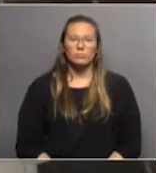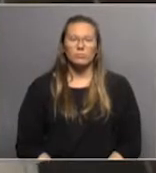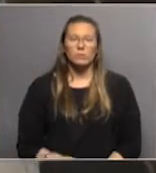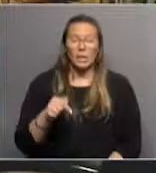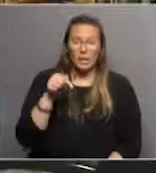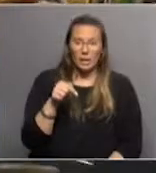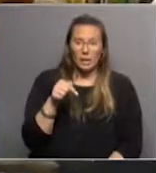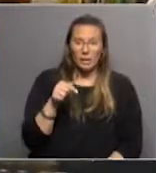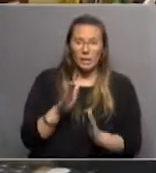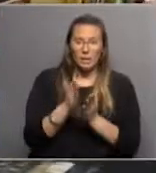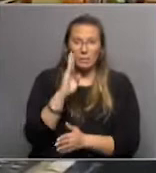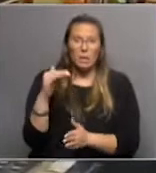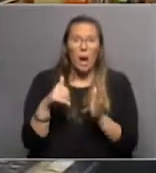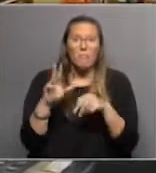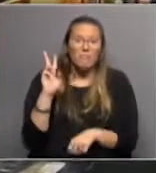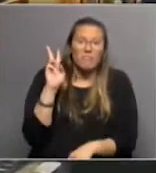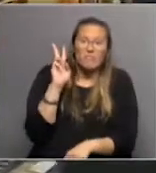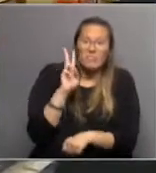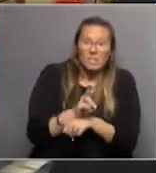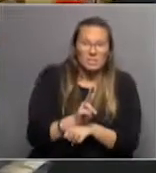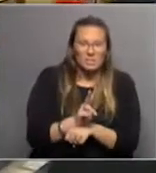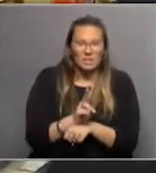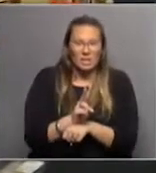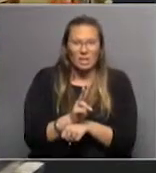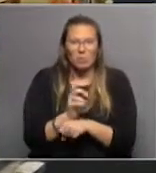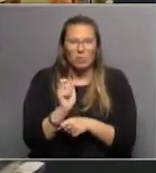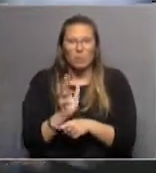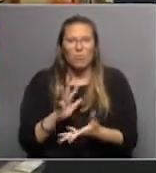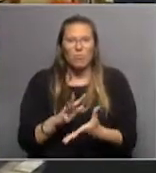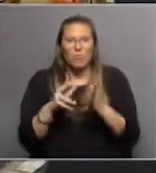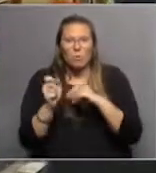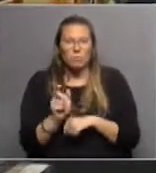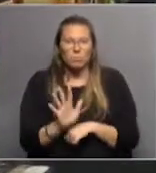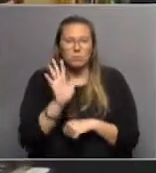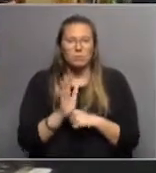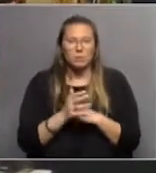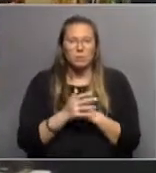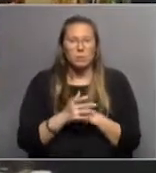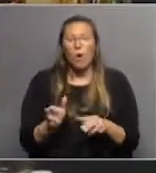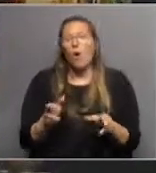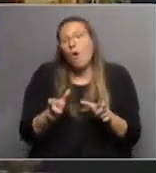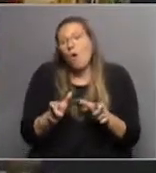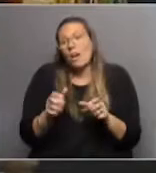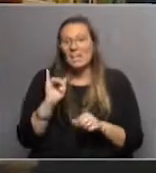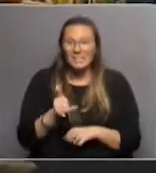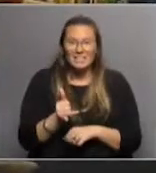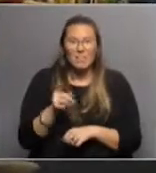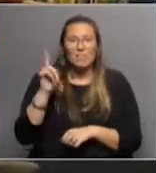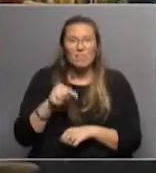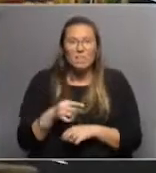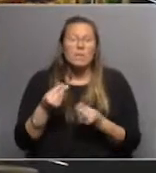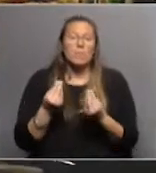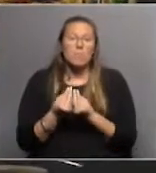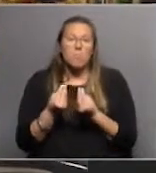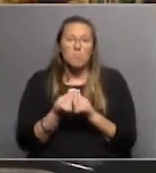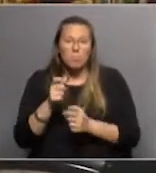Esta librería es una de las más visitadas, ¿no? Por la estructura en la que tiene. Bueno, ojalá que sí. Viene mucha gente